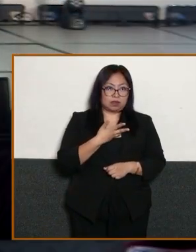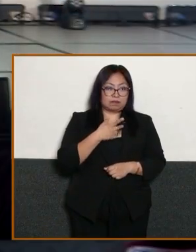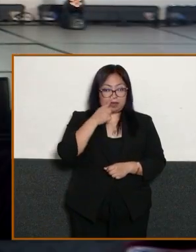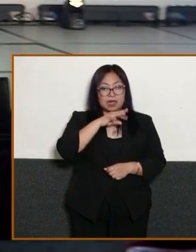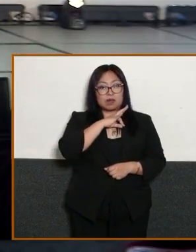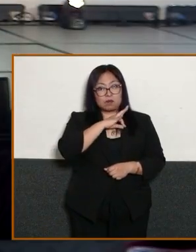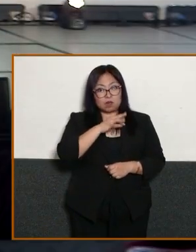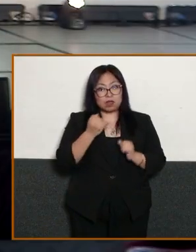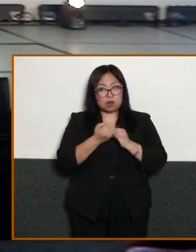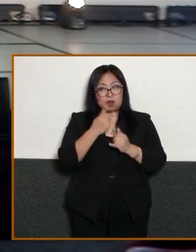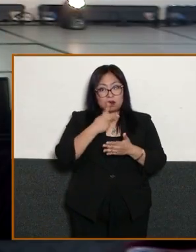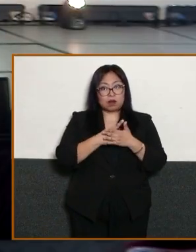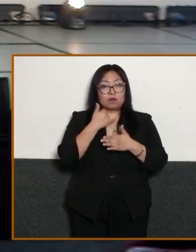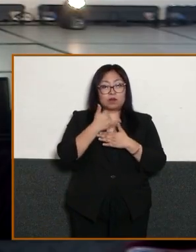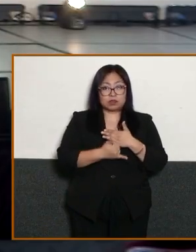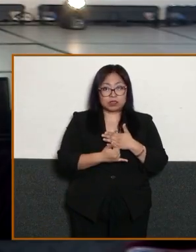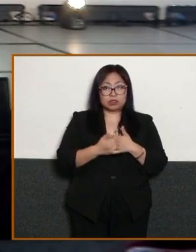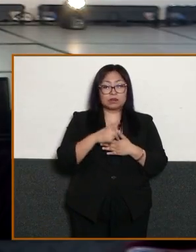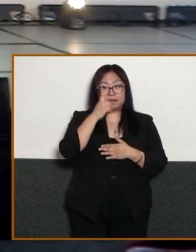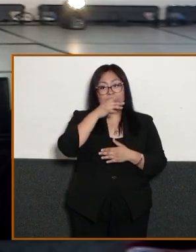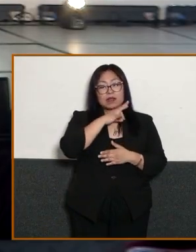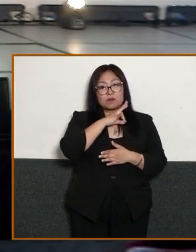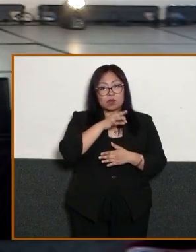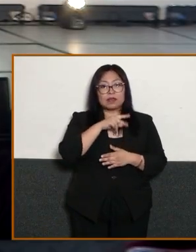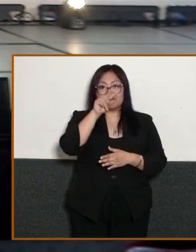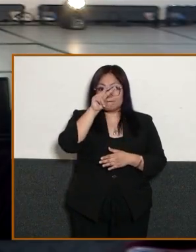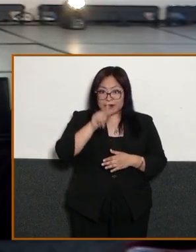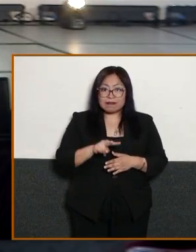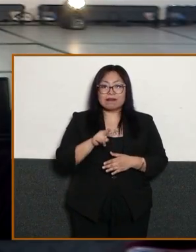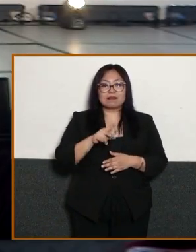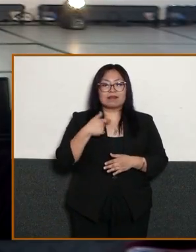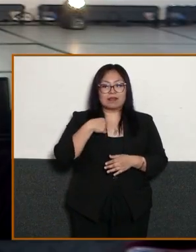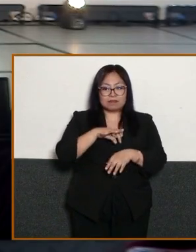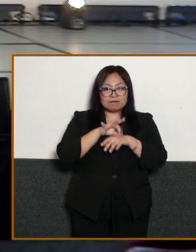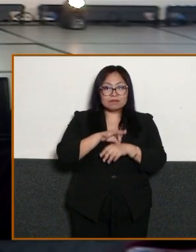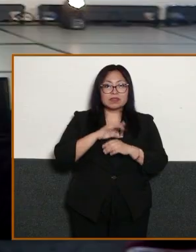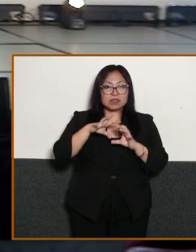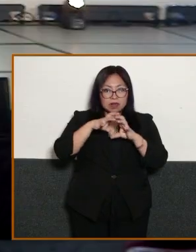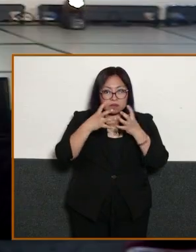poder hacer los proyectos y tener un impacto en el mundo real?